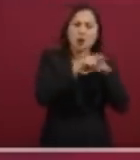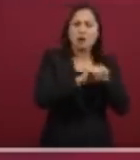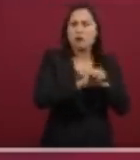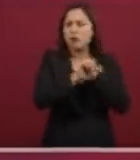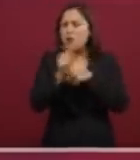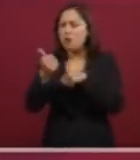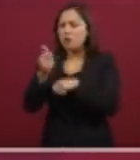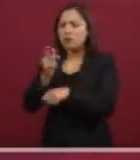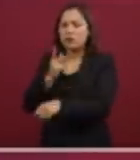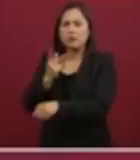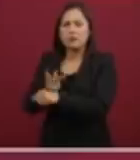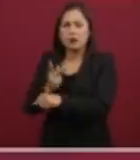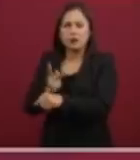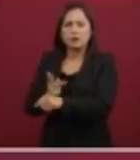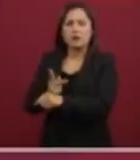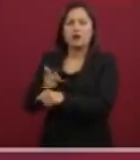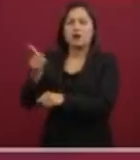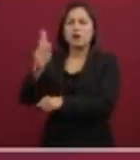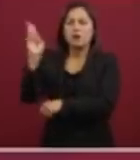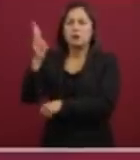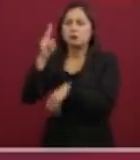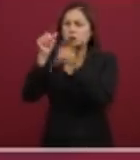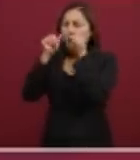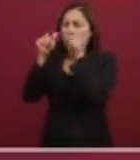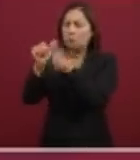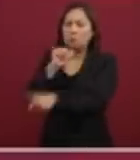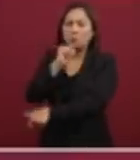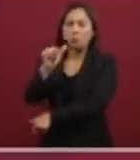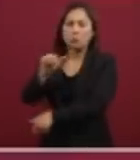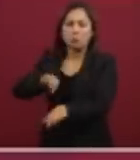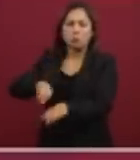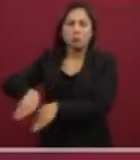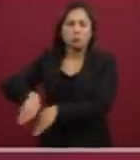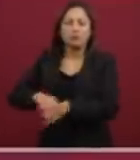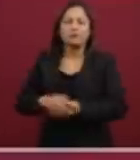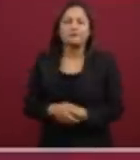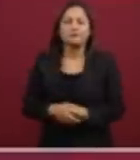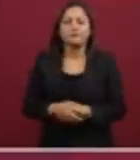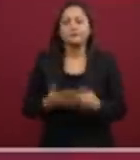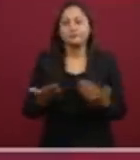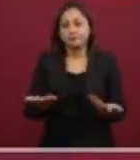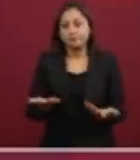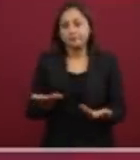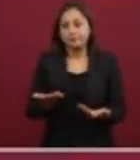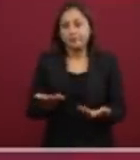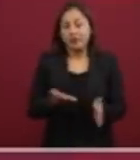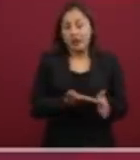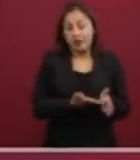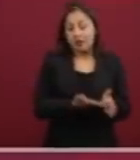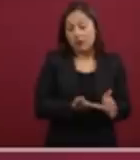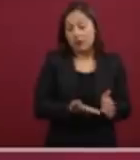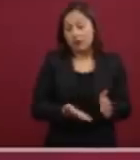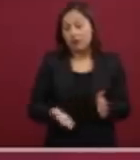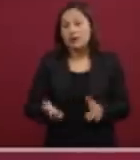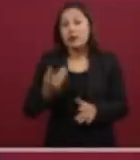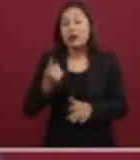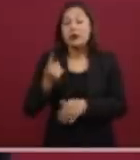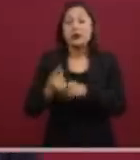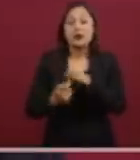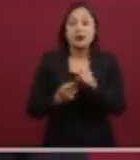superior. Y cada año, porque esto hay que recordarlo,